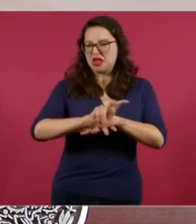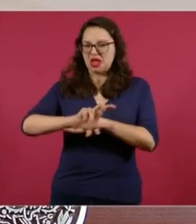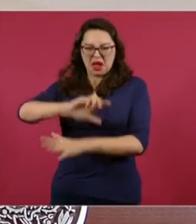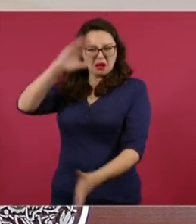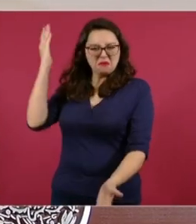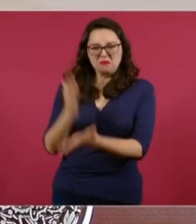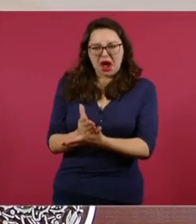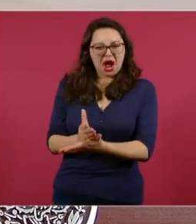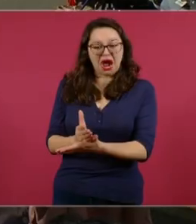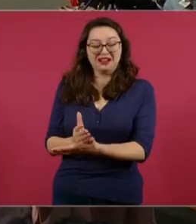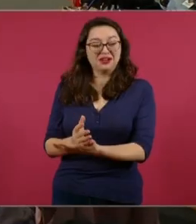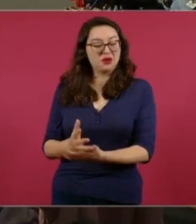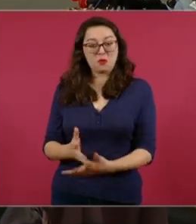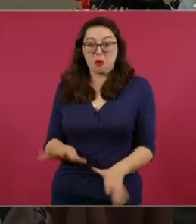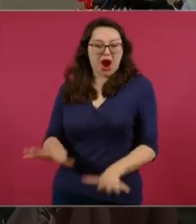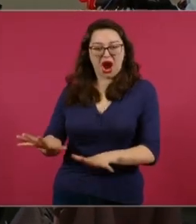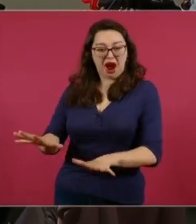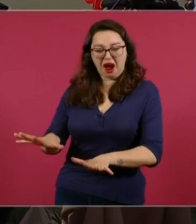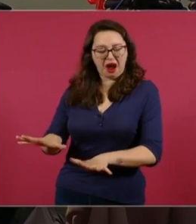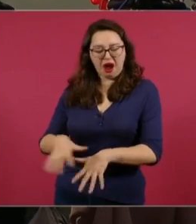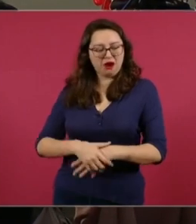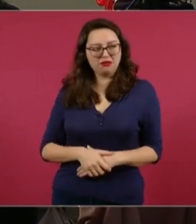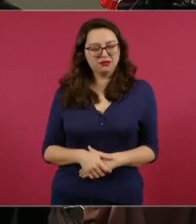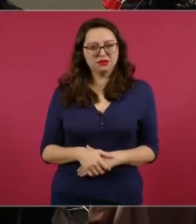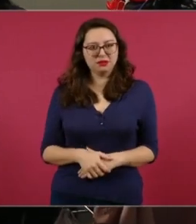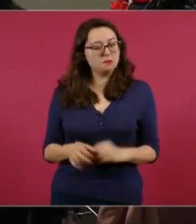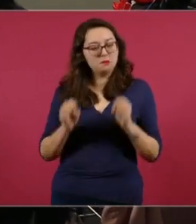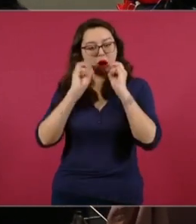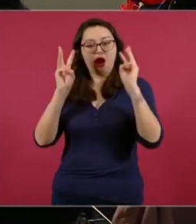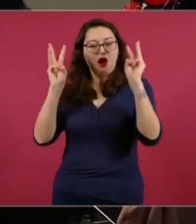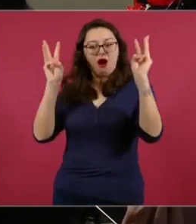¡Qué notón! ¡Qué noticia!